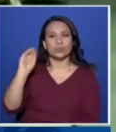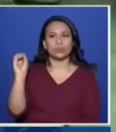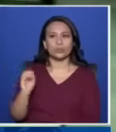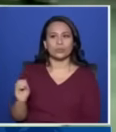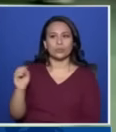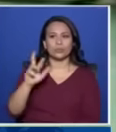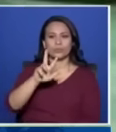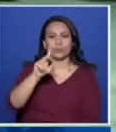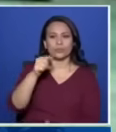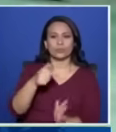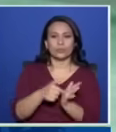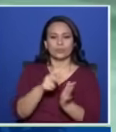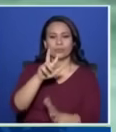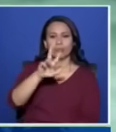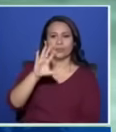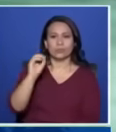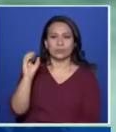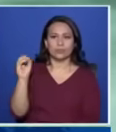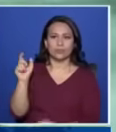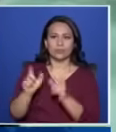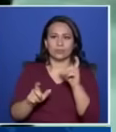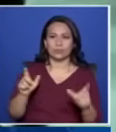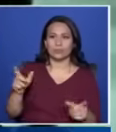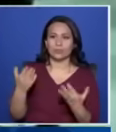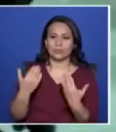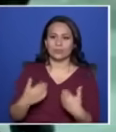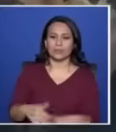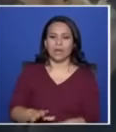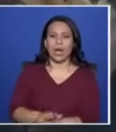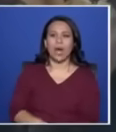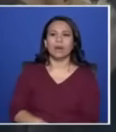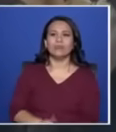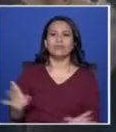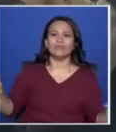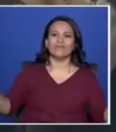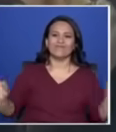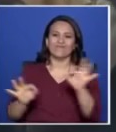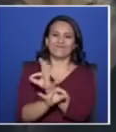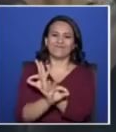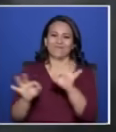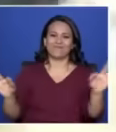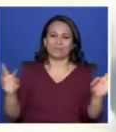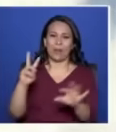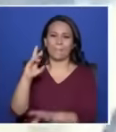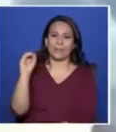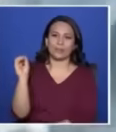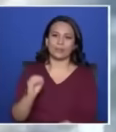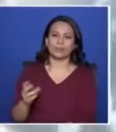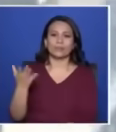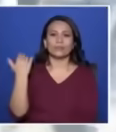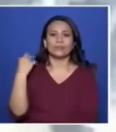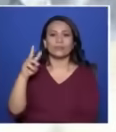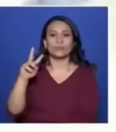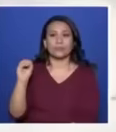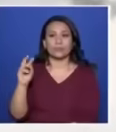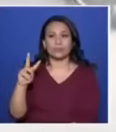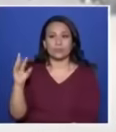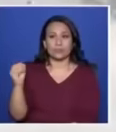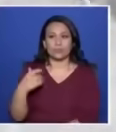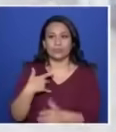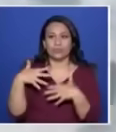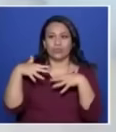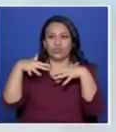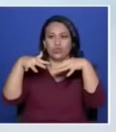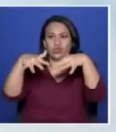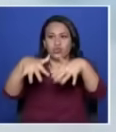los 31.321 presos la tienen y serían reubicados según la gravedad del delito. Desde el 2020, tras los amotinamientos